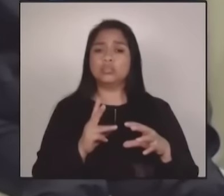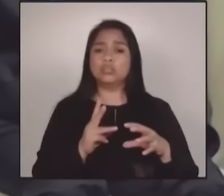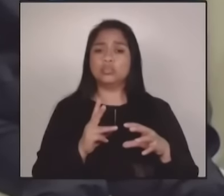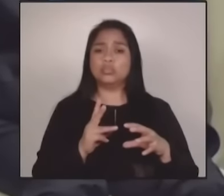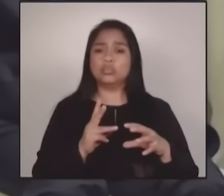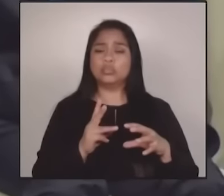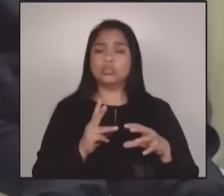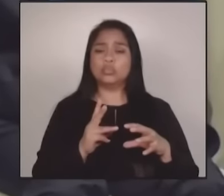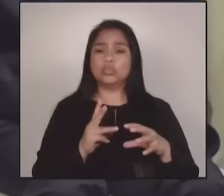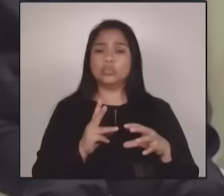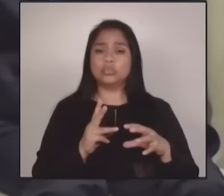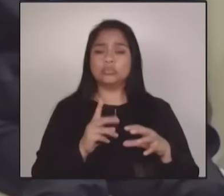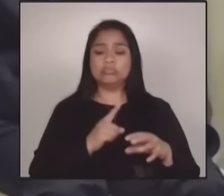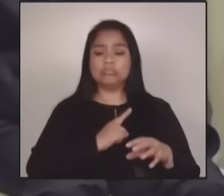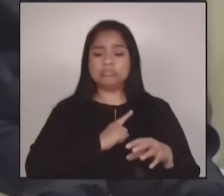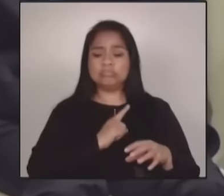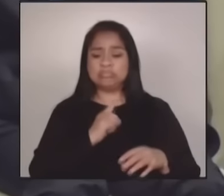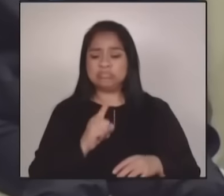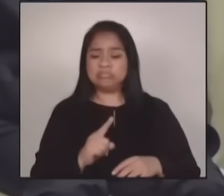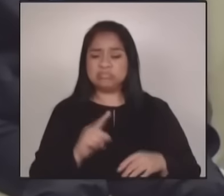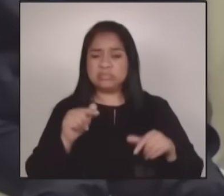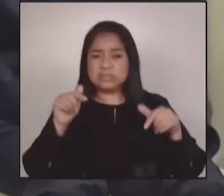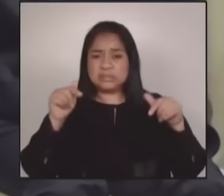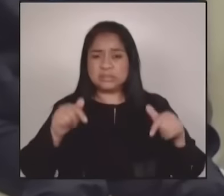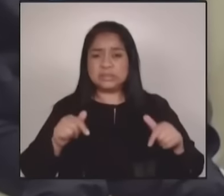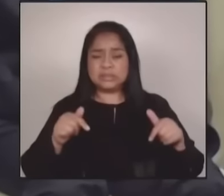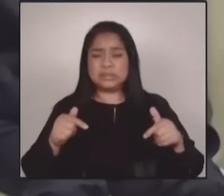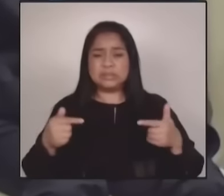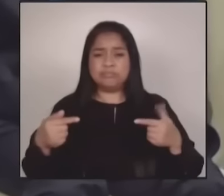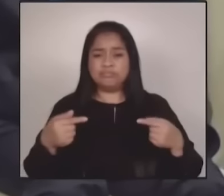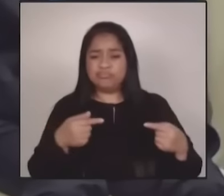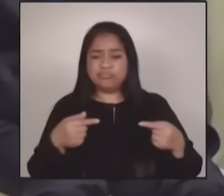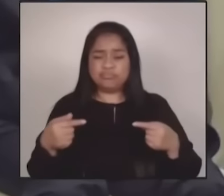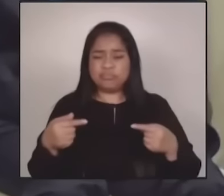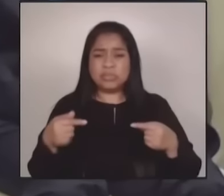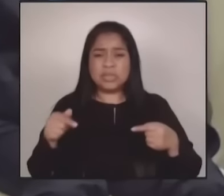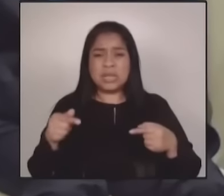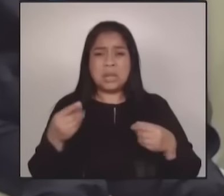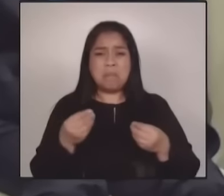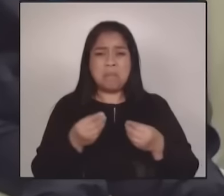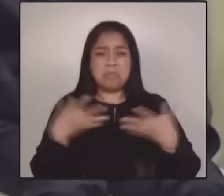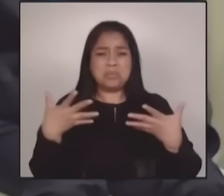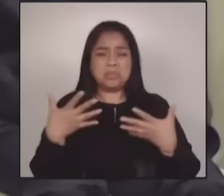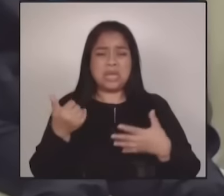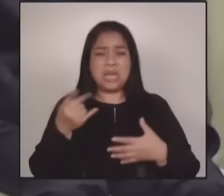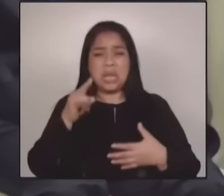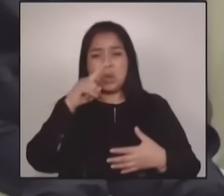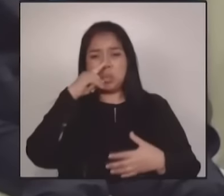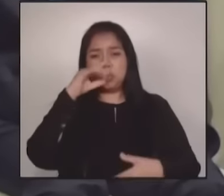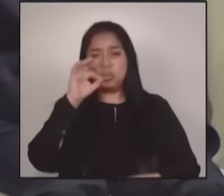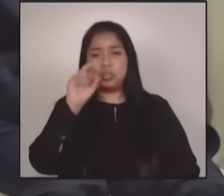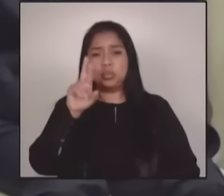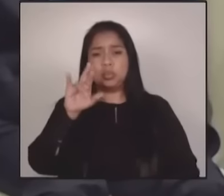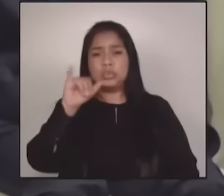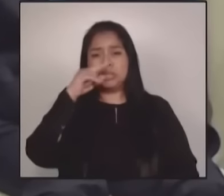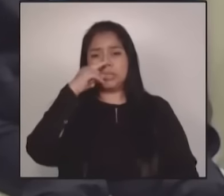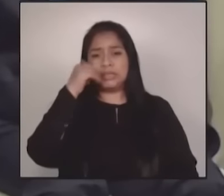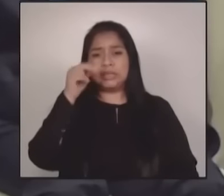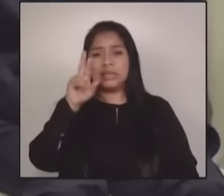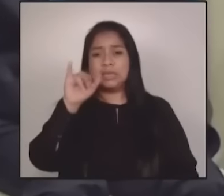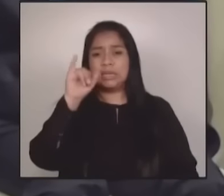está siendo confrontado por una ola de autoritarismos, la